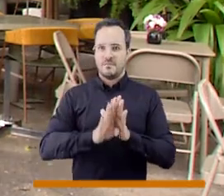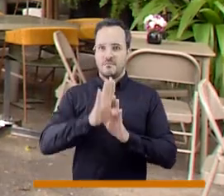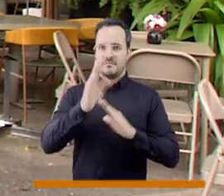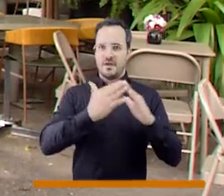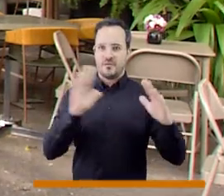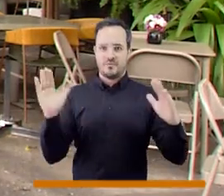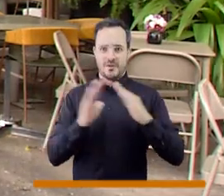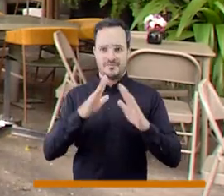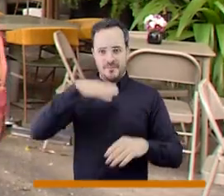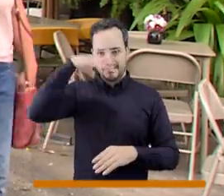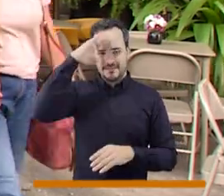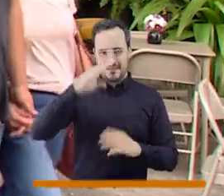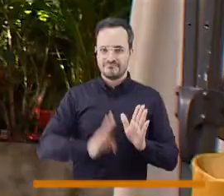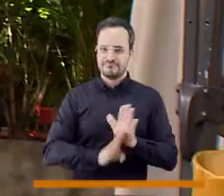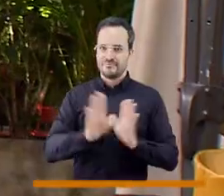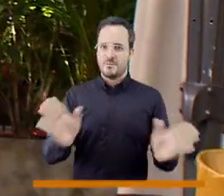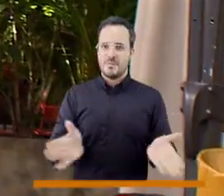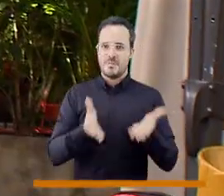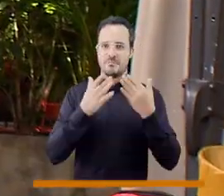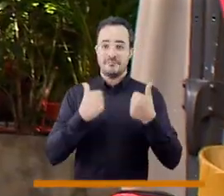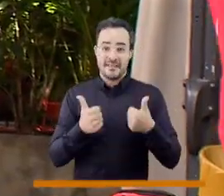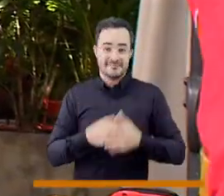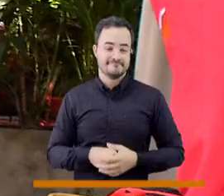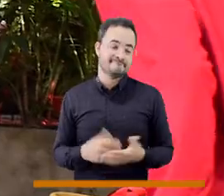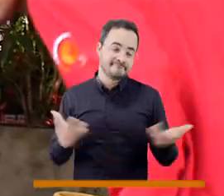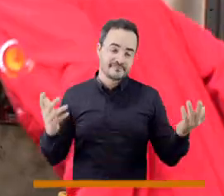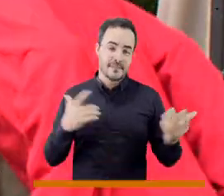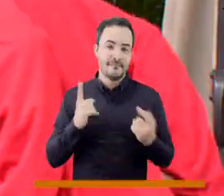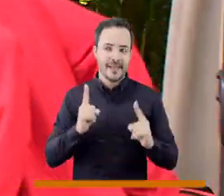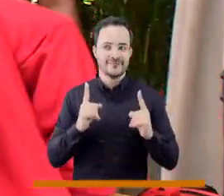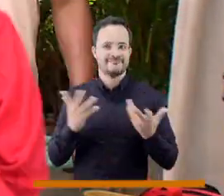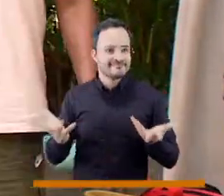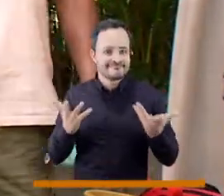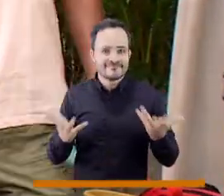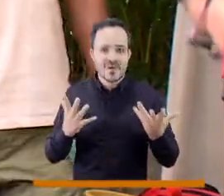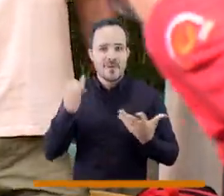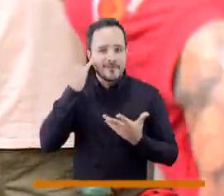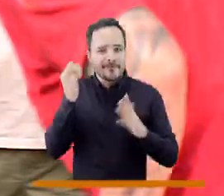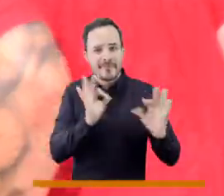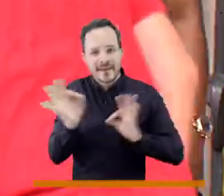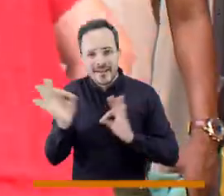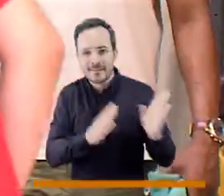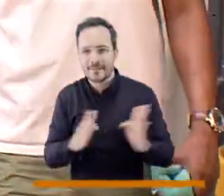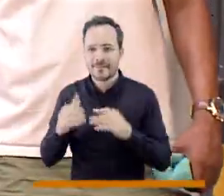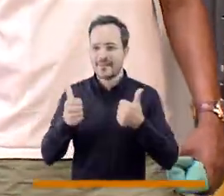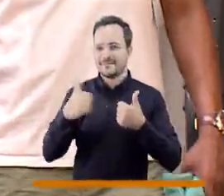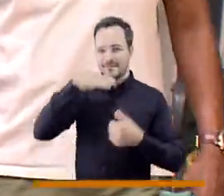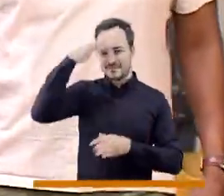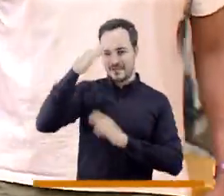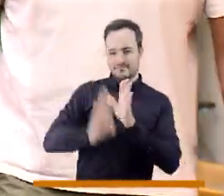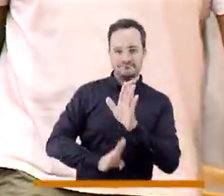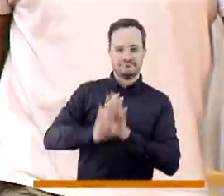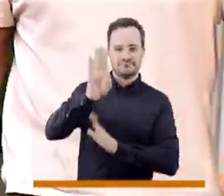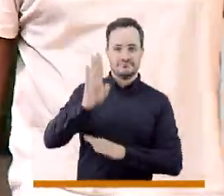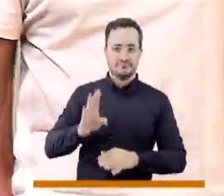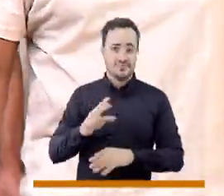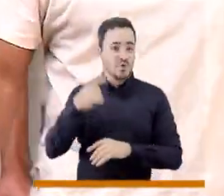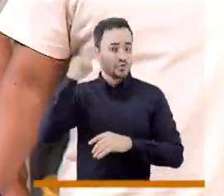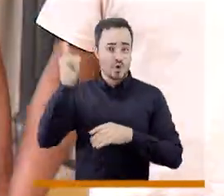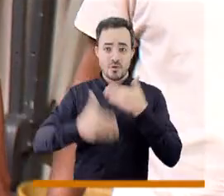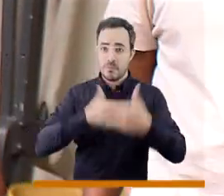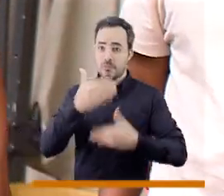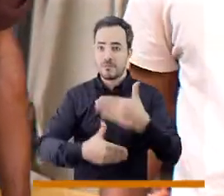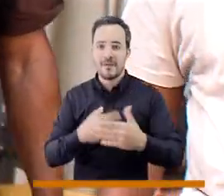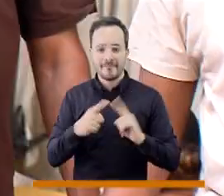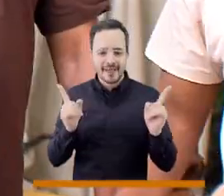crecimiento urbanístico de Medellín. Contener el desarrollo es imposible, Medellín se va a desarrollar. Tenemos que pensar muy bien es cómo queremos